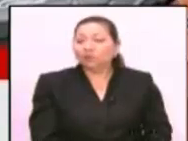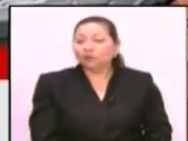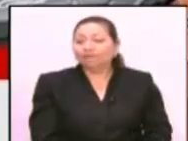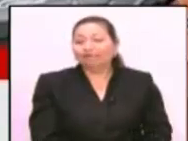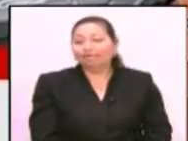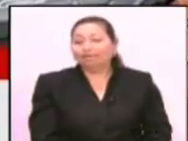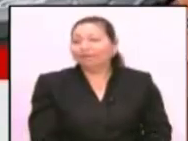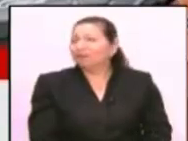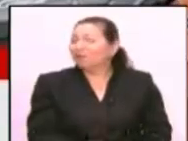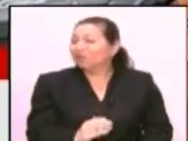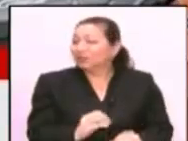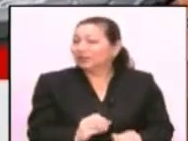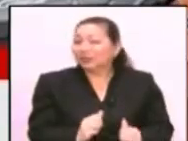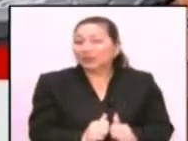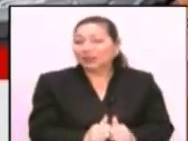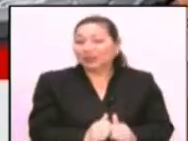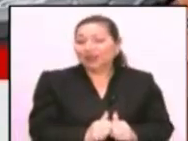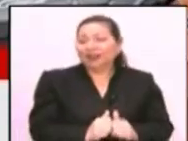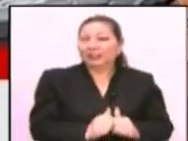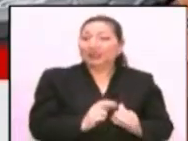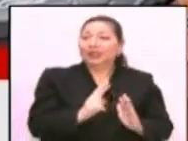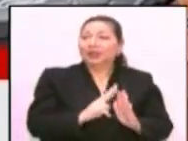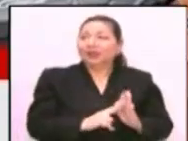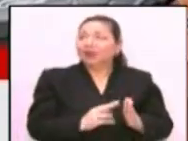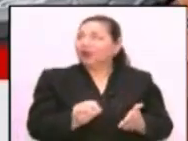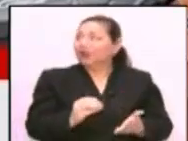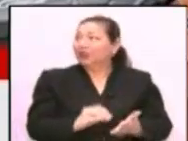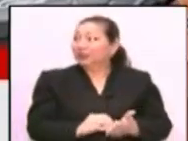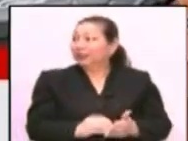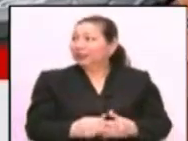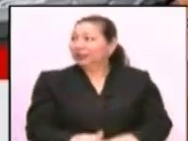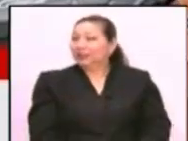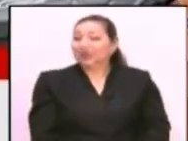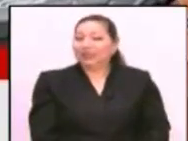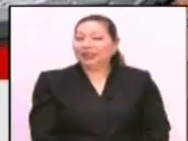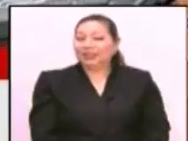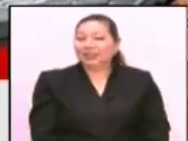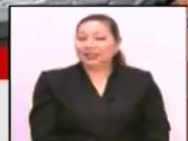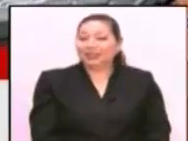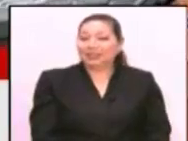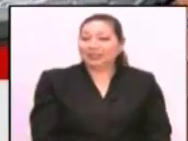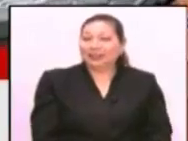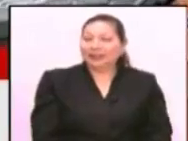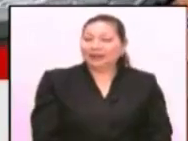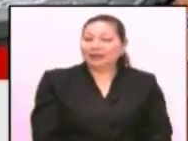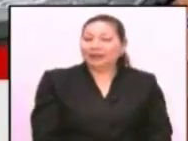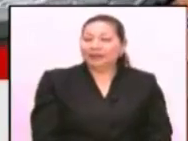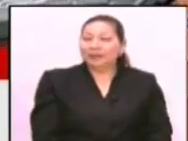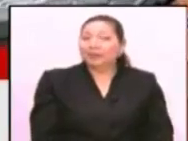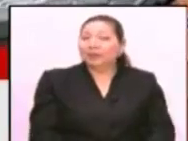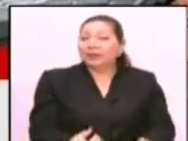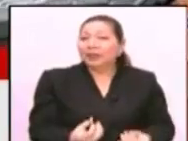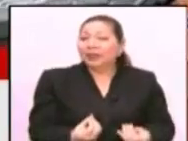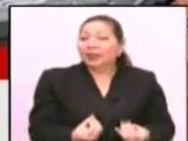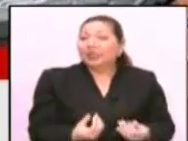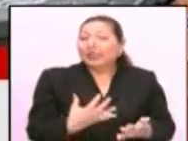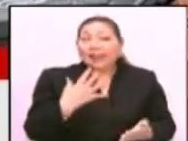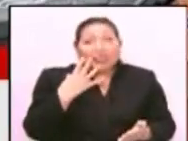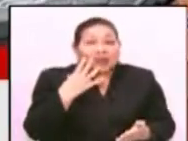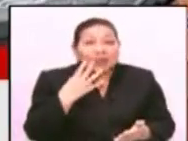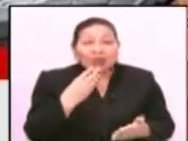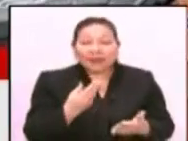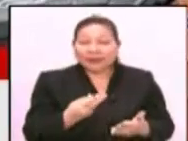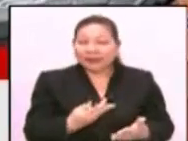y obviamente no cumplimos con el rol de reinsertar al interno. Pasemos. Es así, con estas